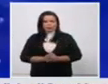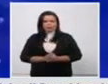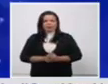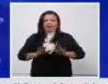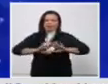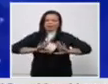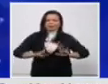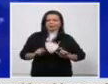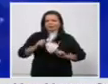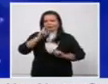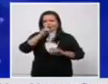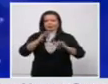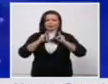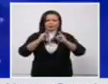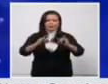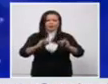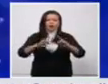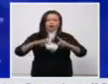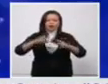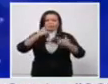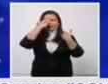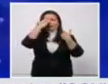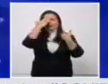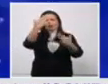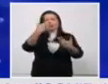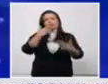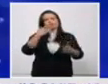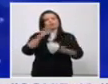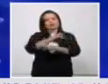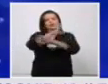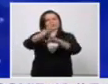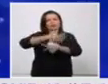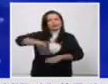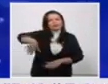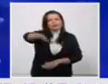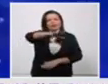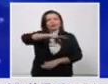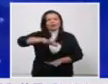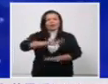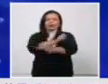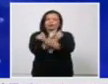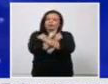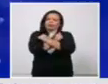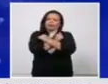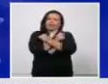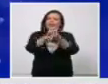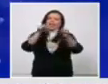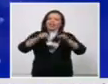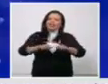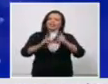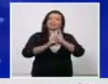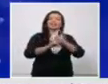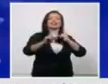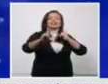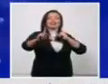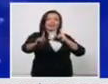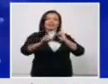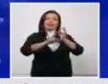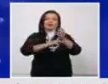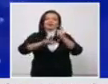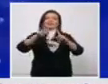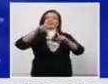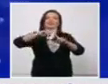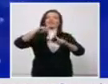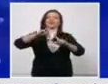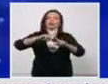hoy. Reitero el saludo para todo el colectivo en el estudio y también el abrazo desde la distancia y desde el control